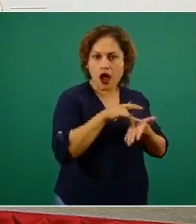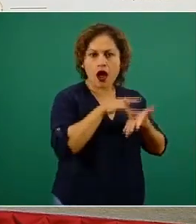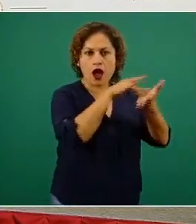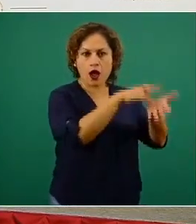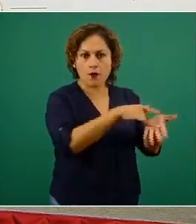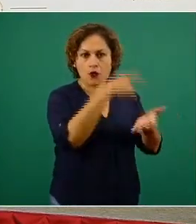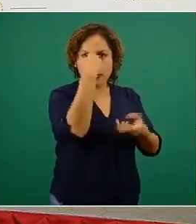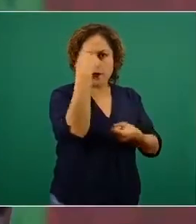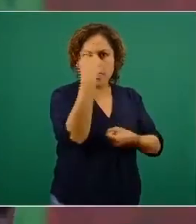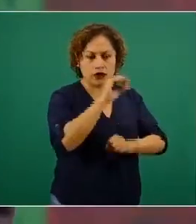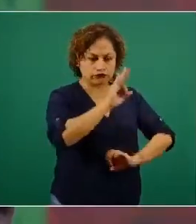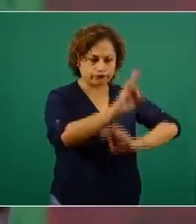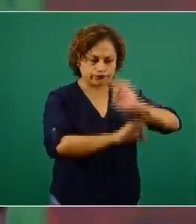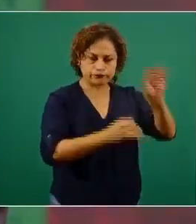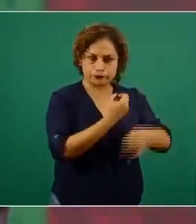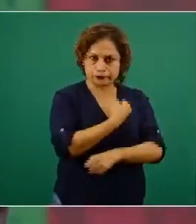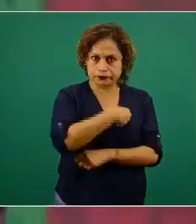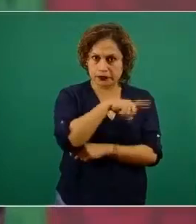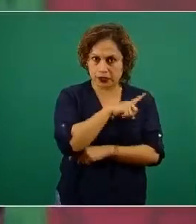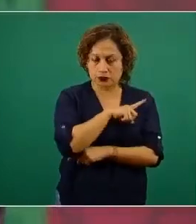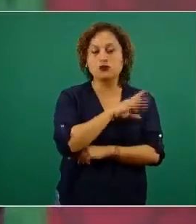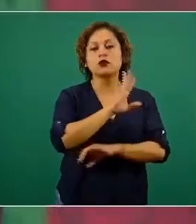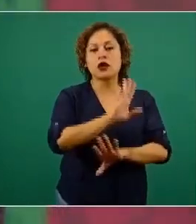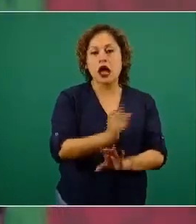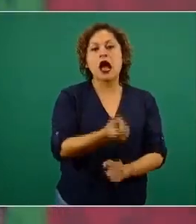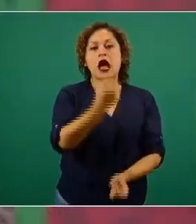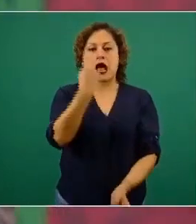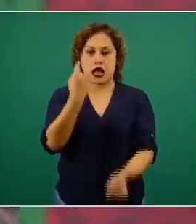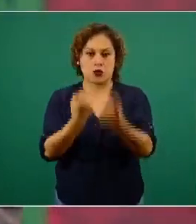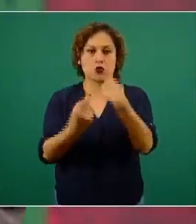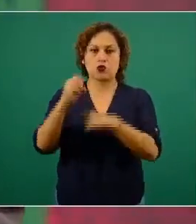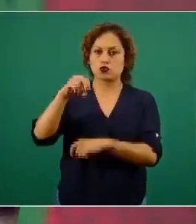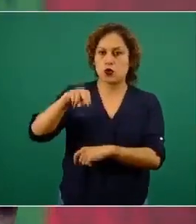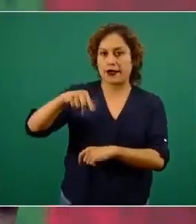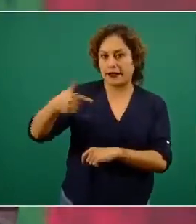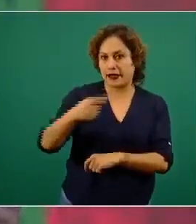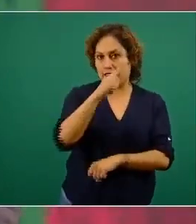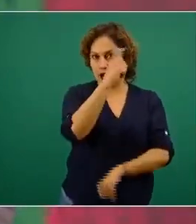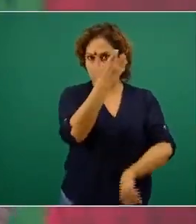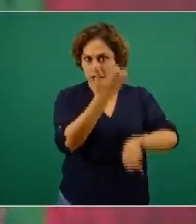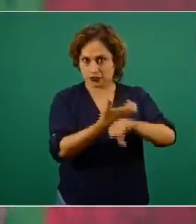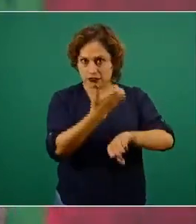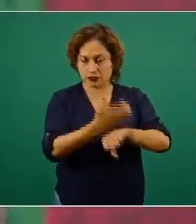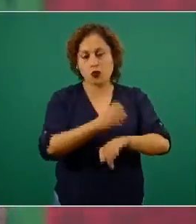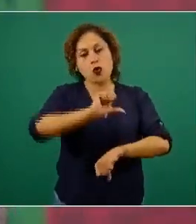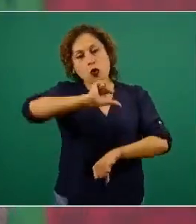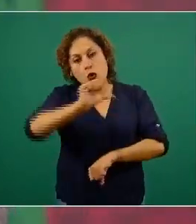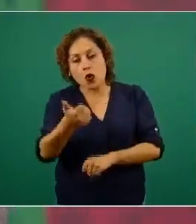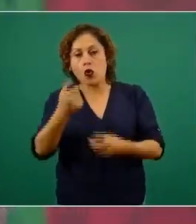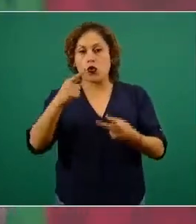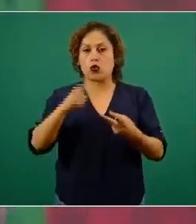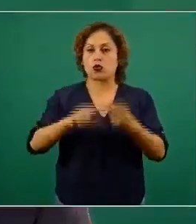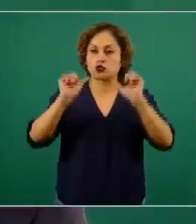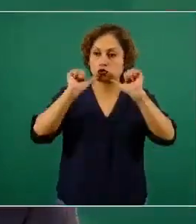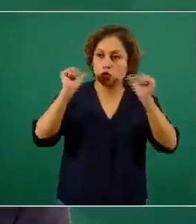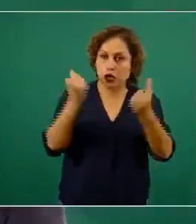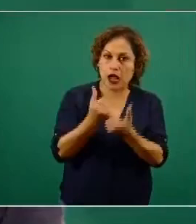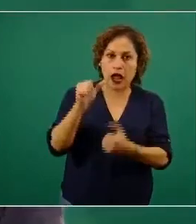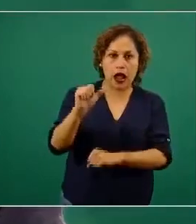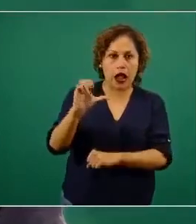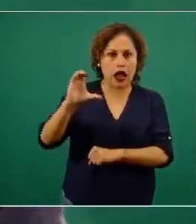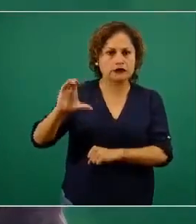algunos por organismos no gubernamentales en Estados Unidos, otros por organizaciones no lucrativas,